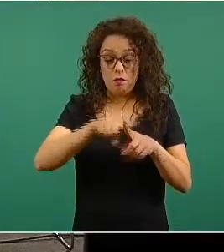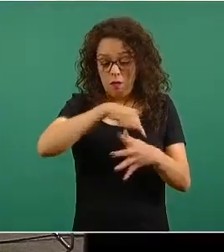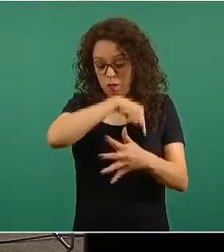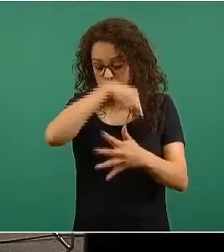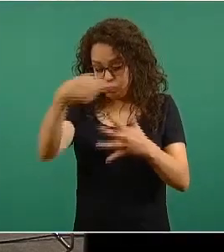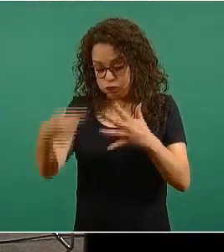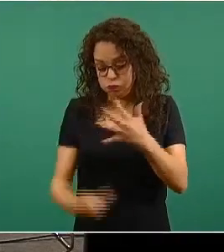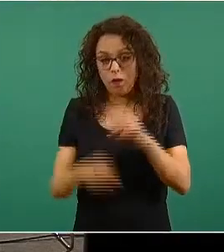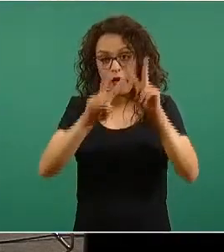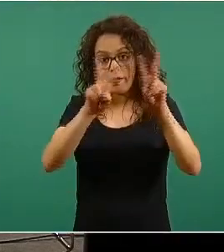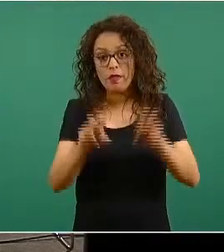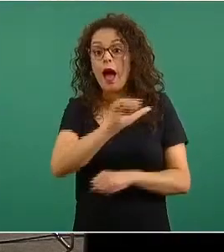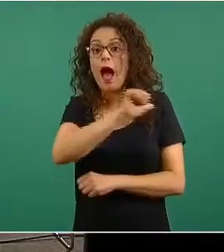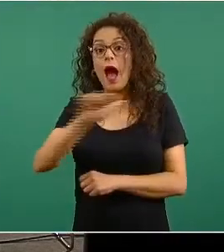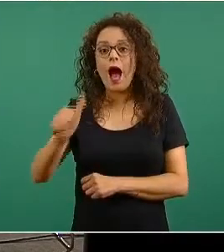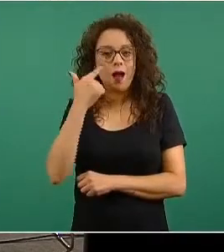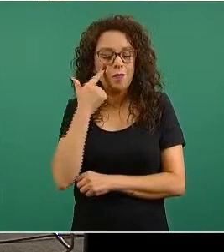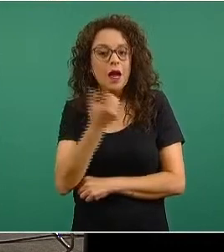salud,